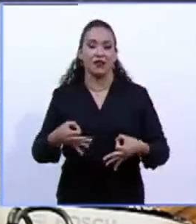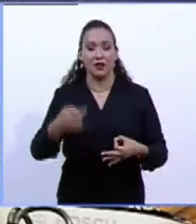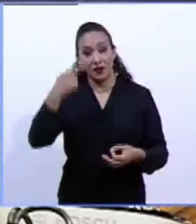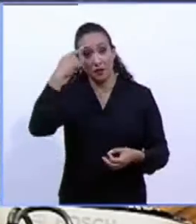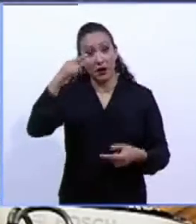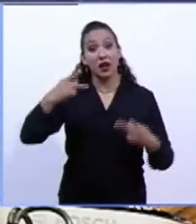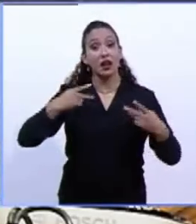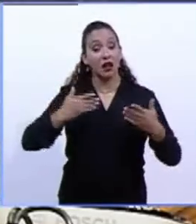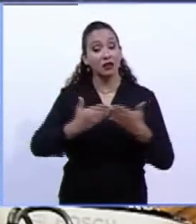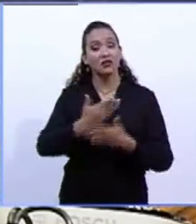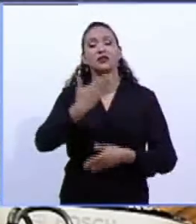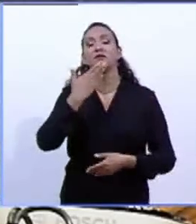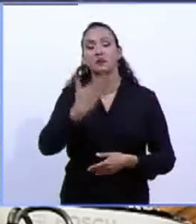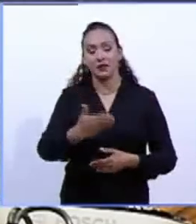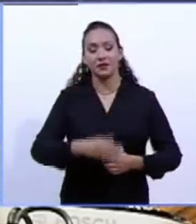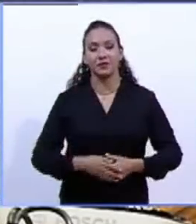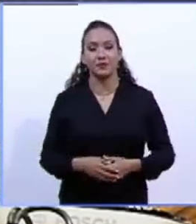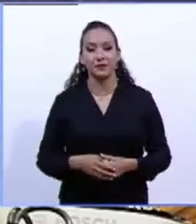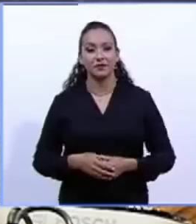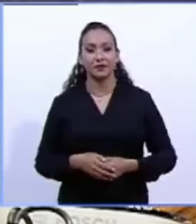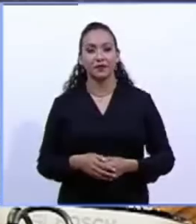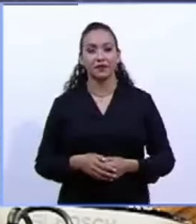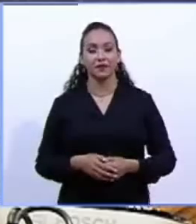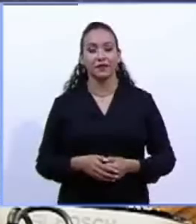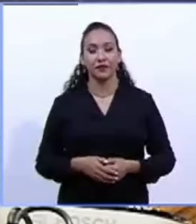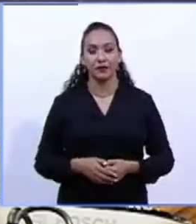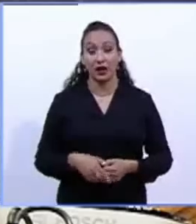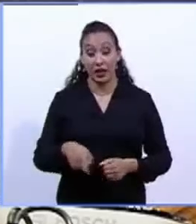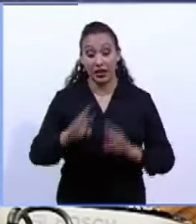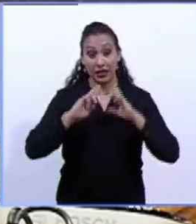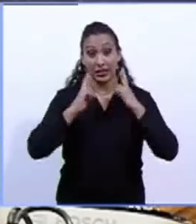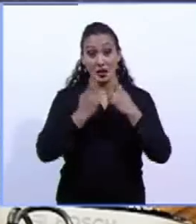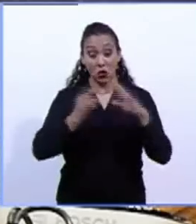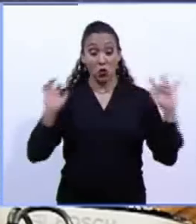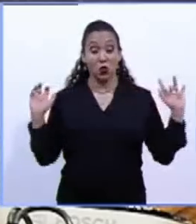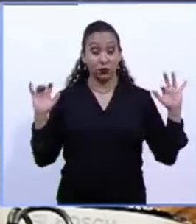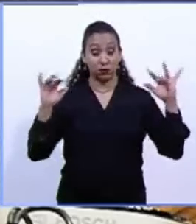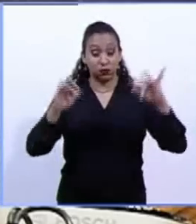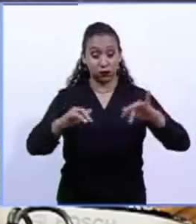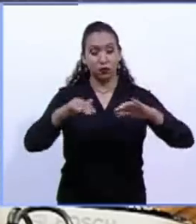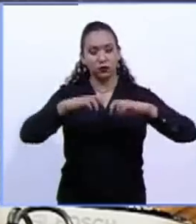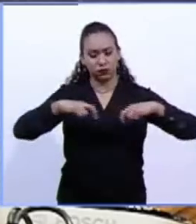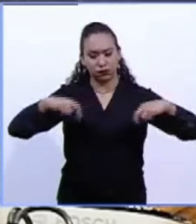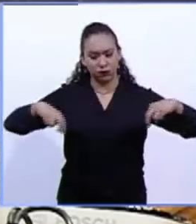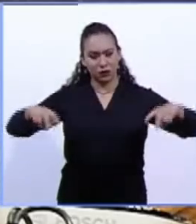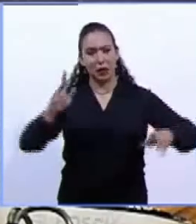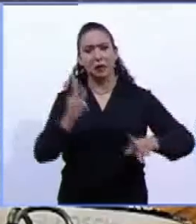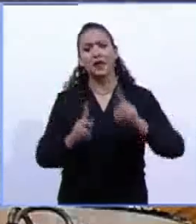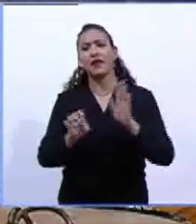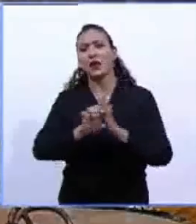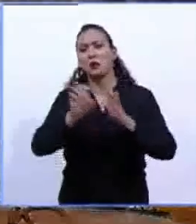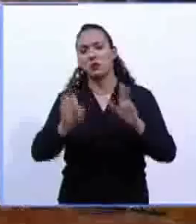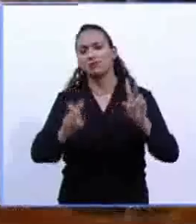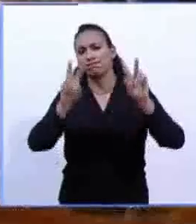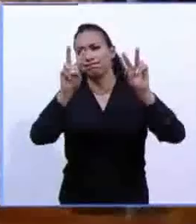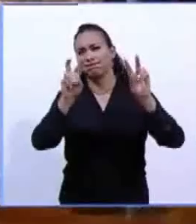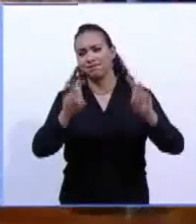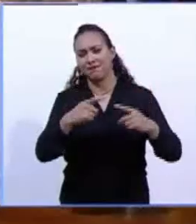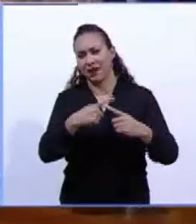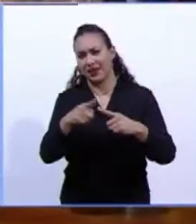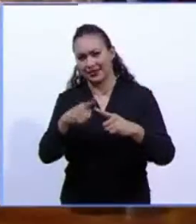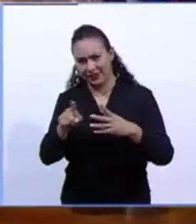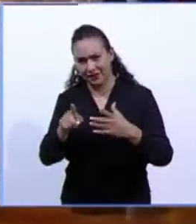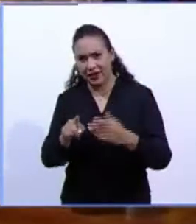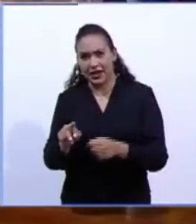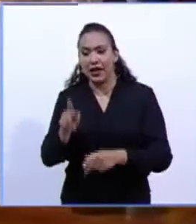todo una justicia independiente. En este encuentro, en el que se analizarán los acuerdos y programas que se someterán a aprobación de